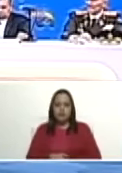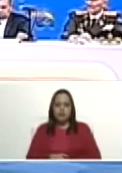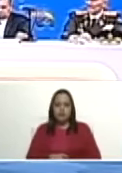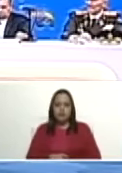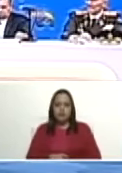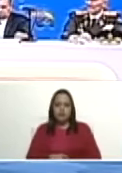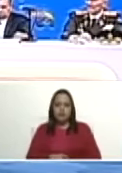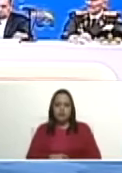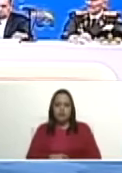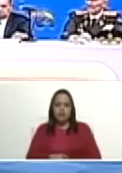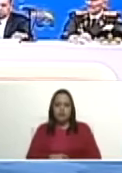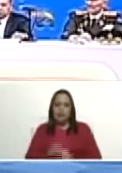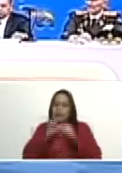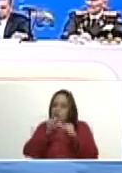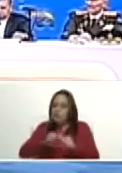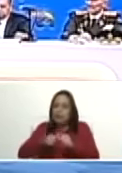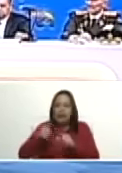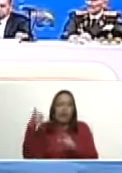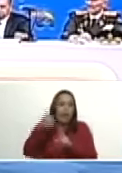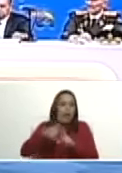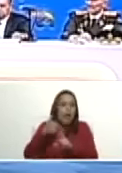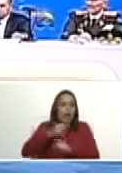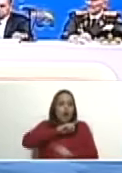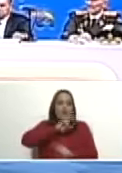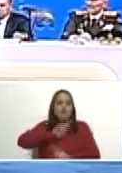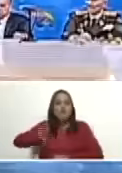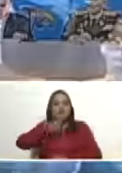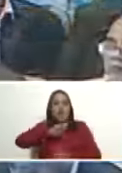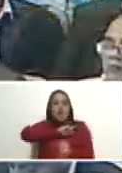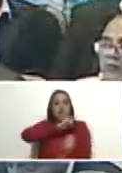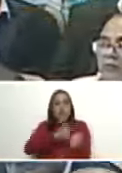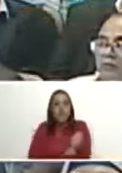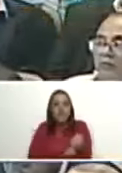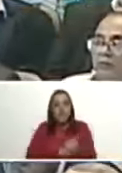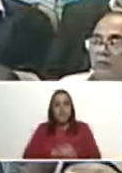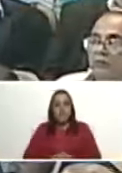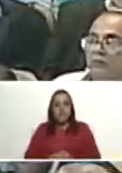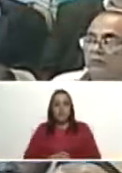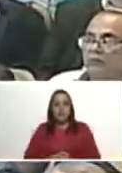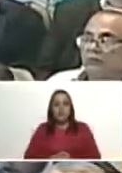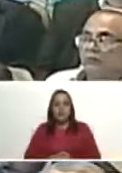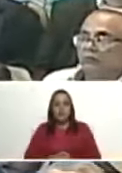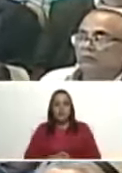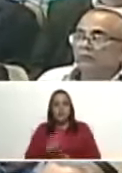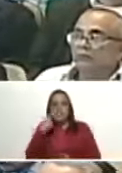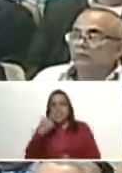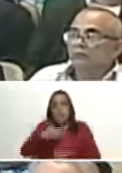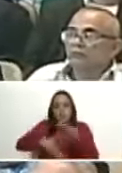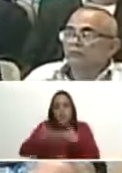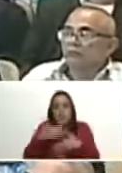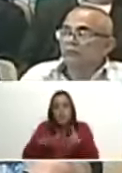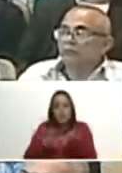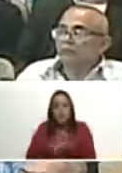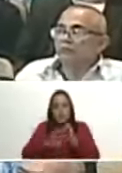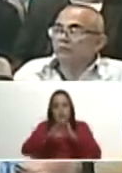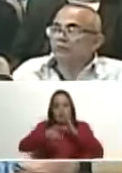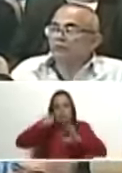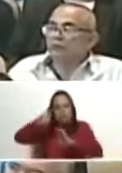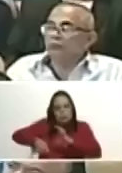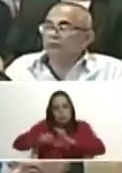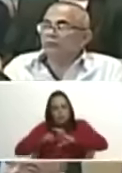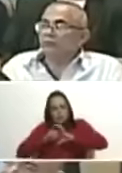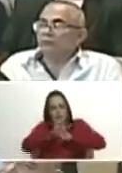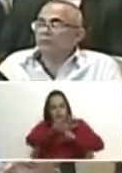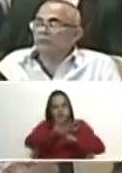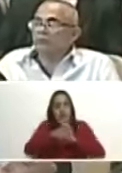con la amenaza permanente del uso de la fuerza, la llamada diplomacia de las cañoneras, ya